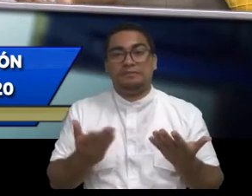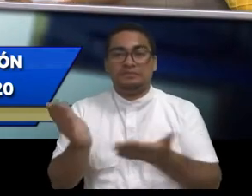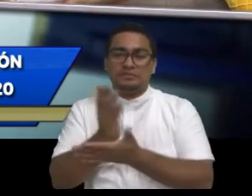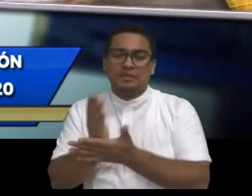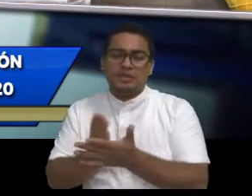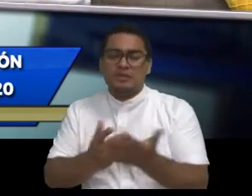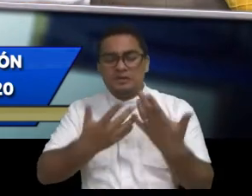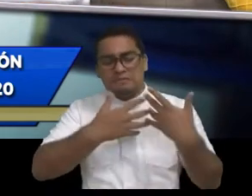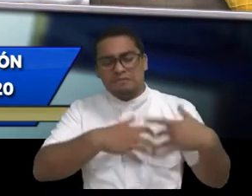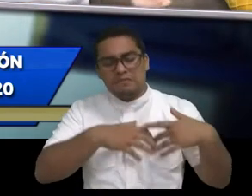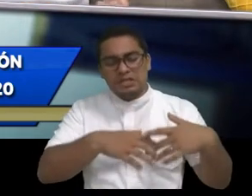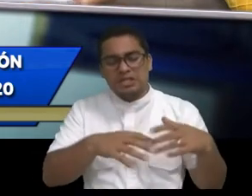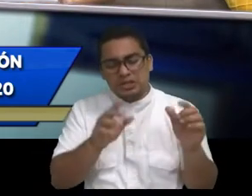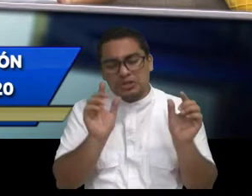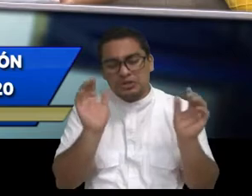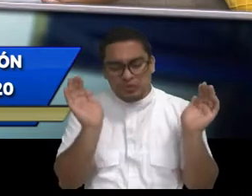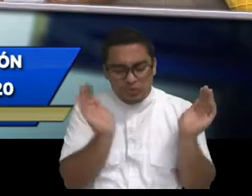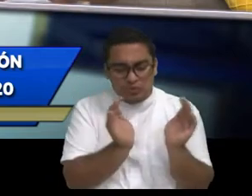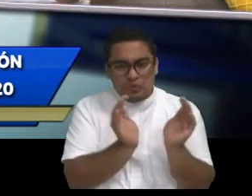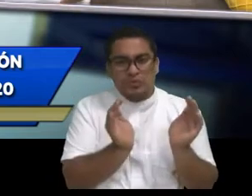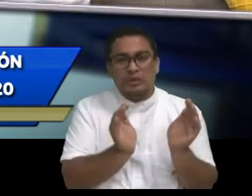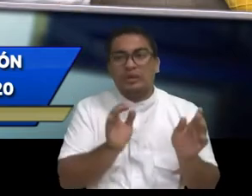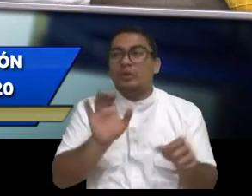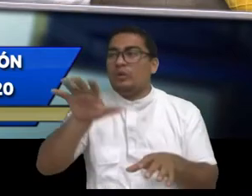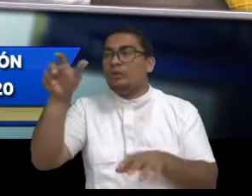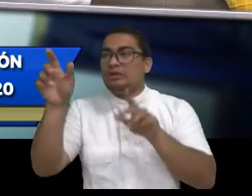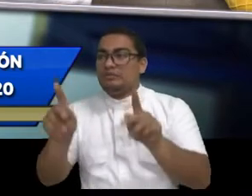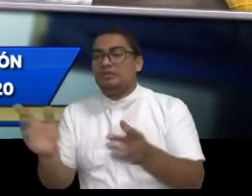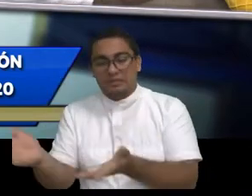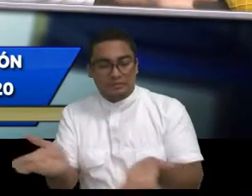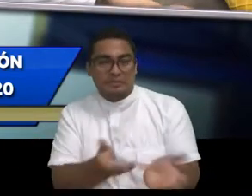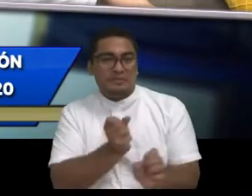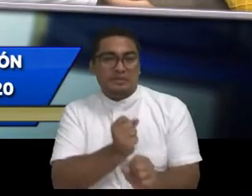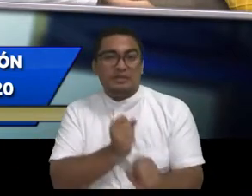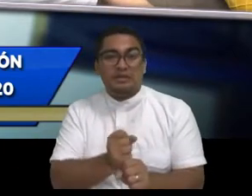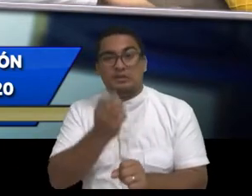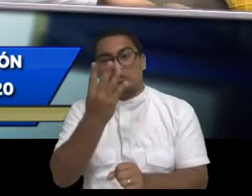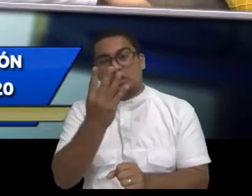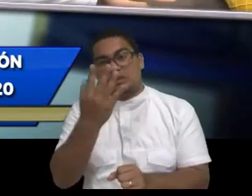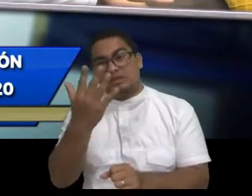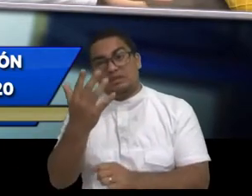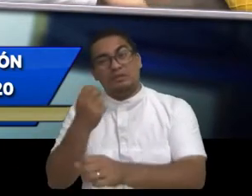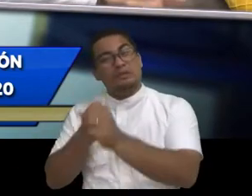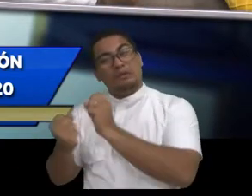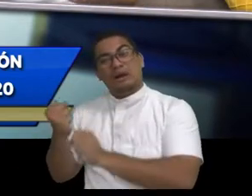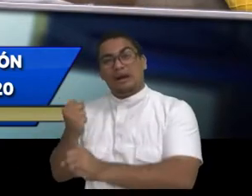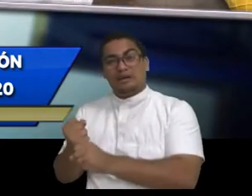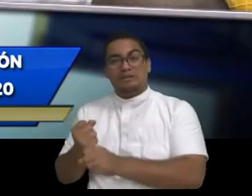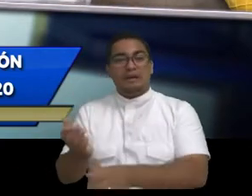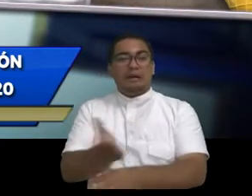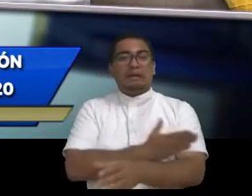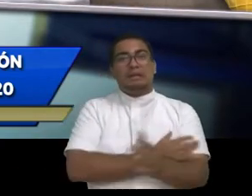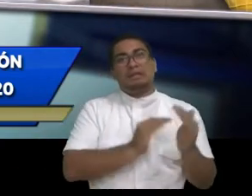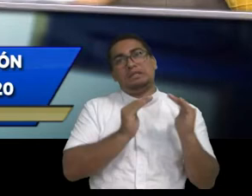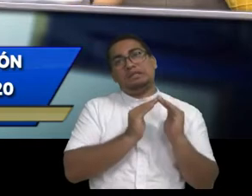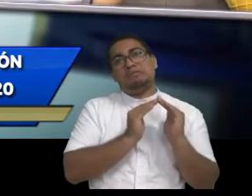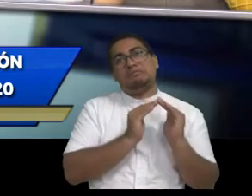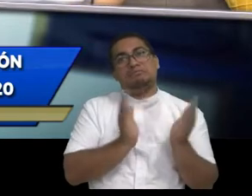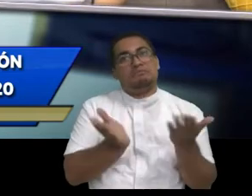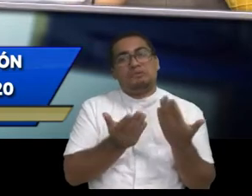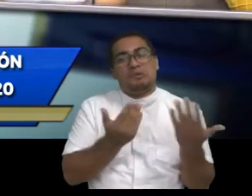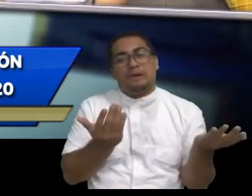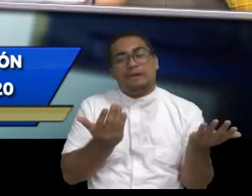empresas ya generando trabajo para otros cuando hace cuatro o cinco años estaban en tu casa y no tenían una habilidad